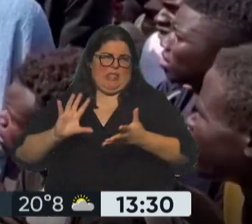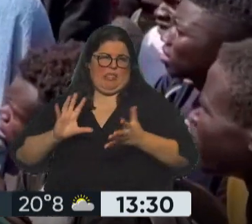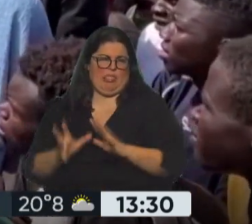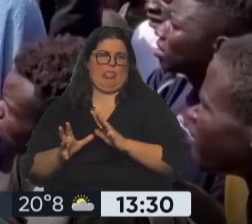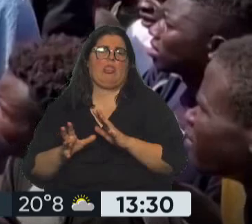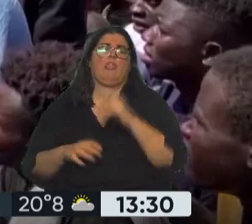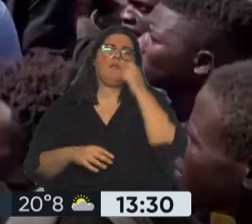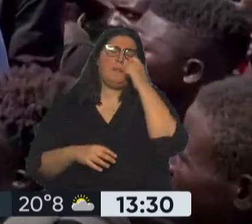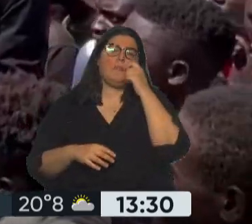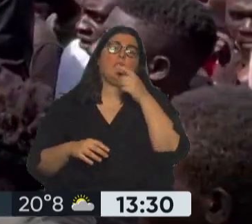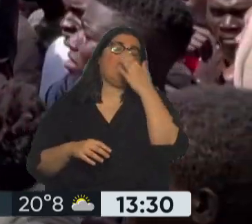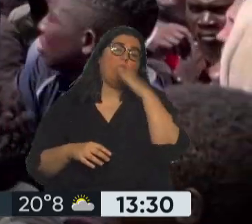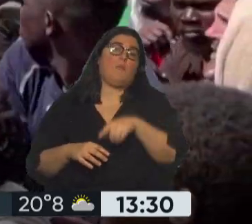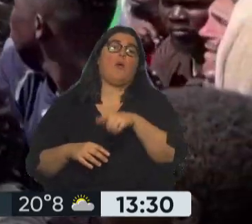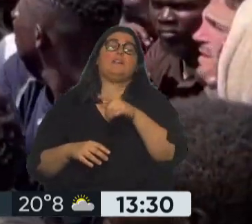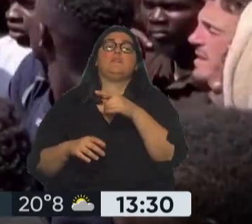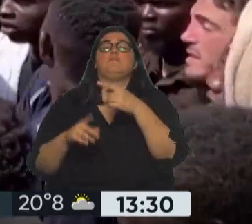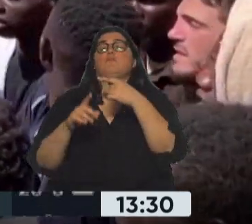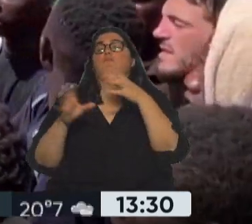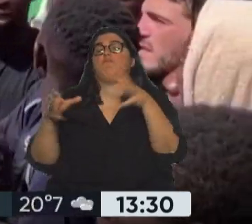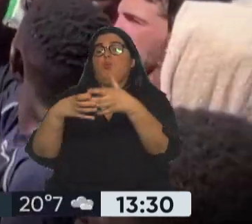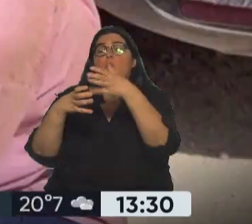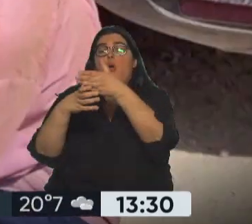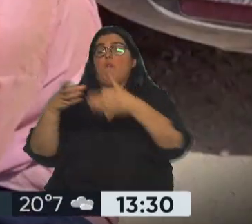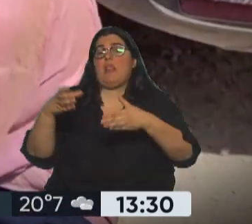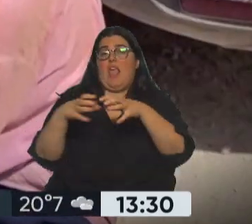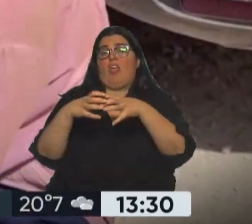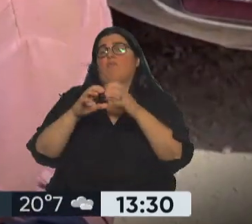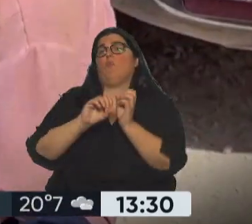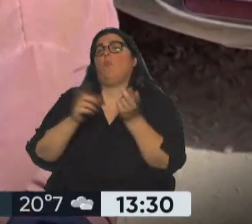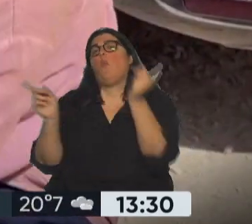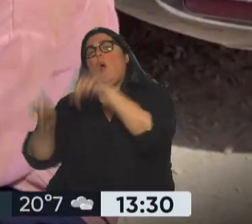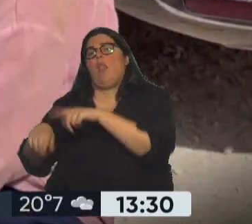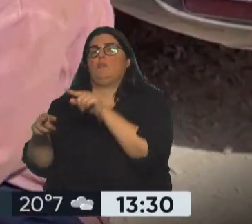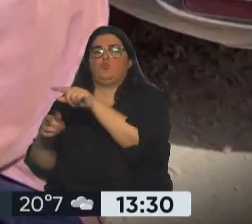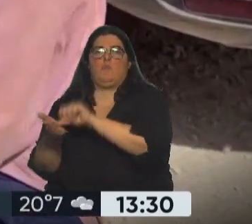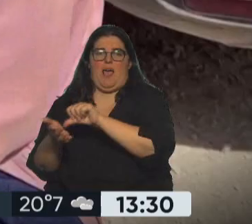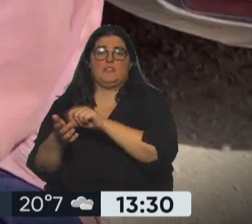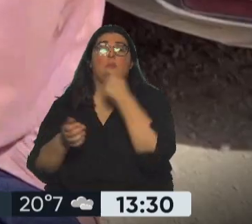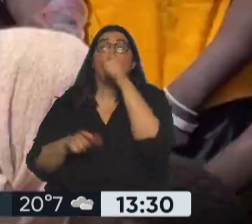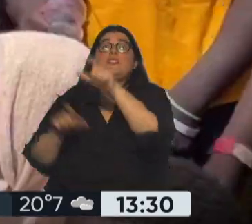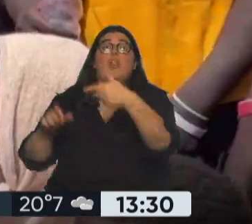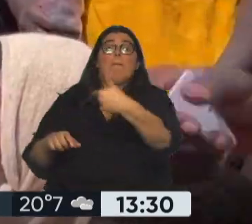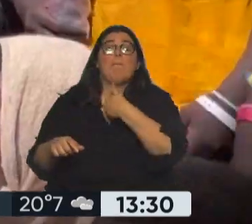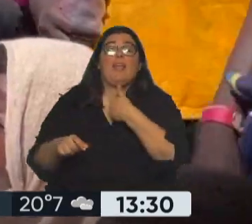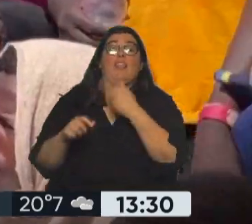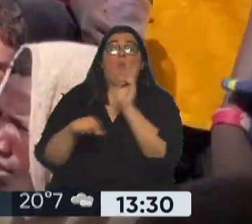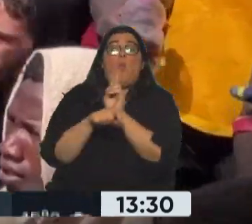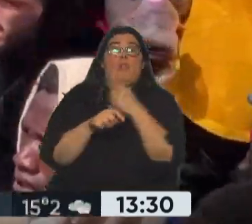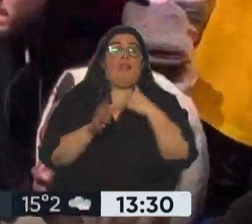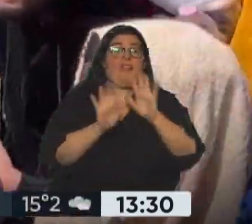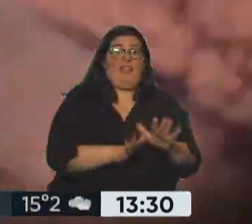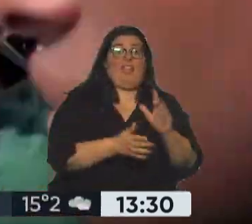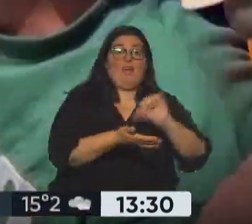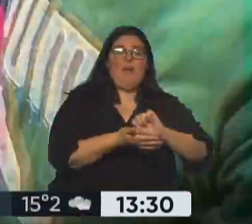mitad fueron repatriados a sus países de origen. En el caso de solicitantes de asilo, el tiempo de permanencia se mantiene en